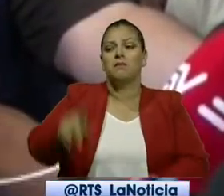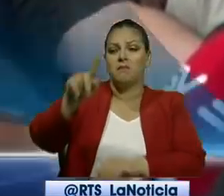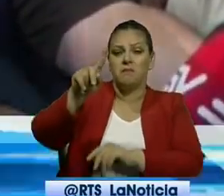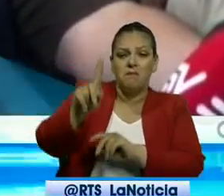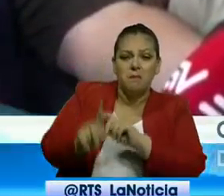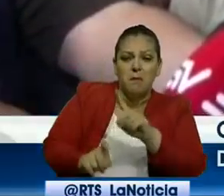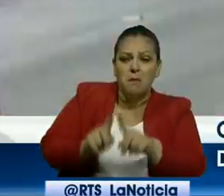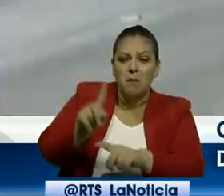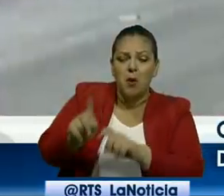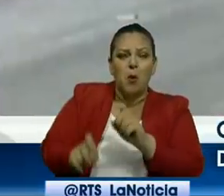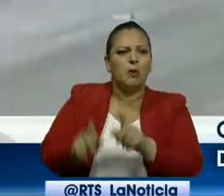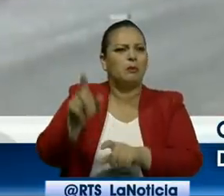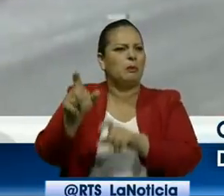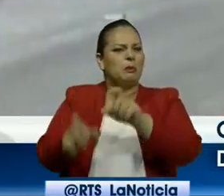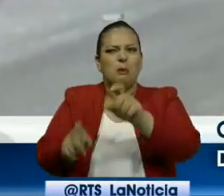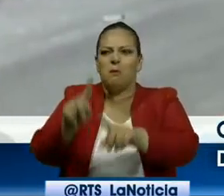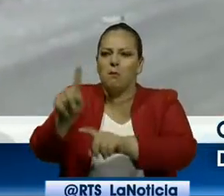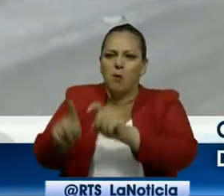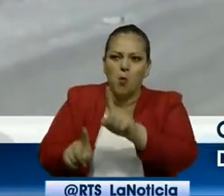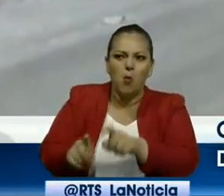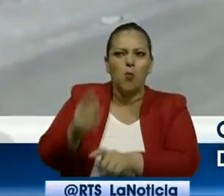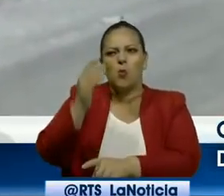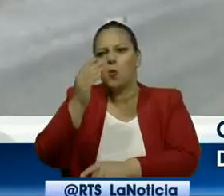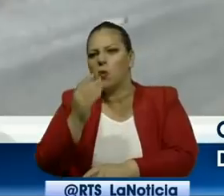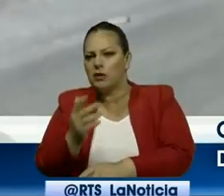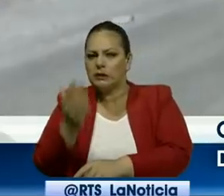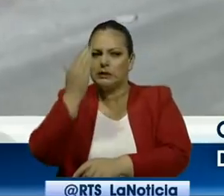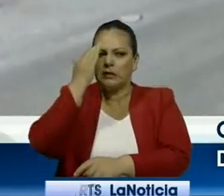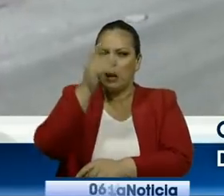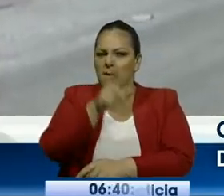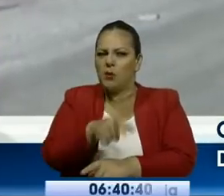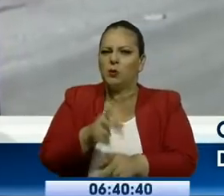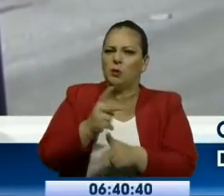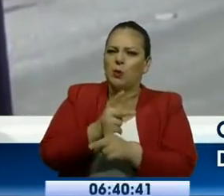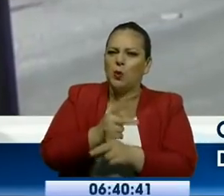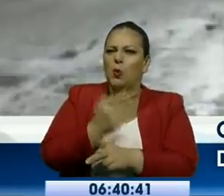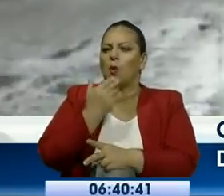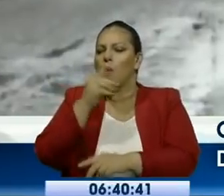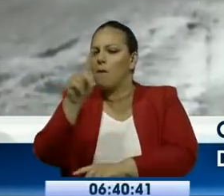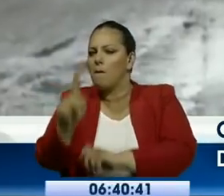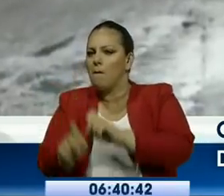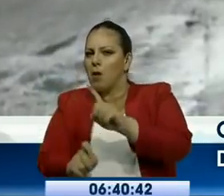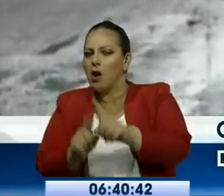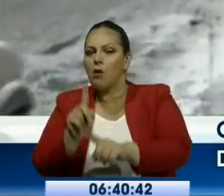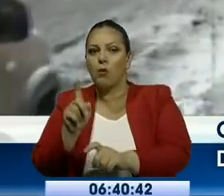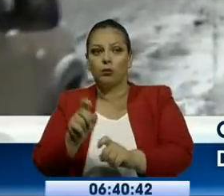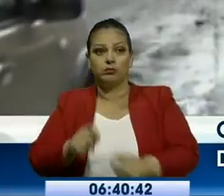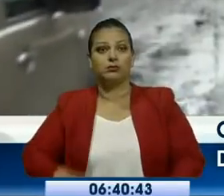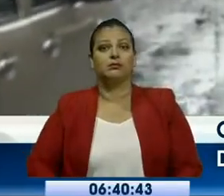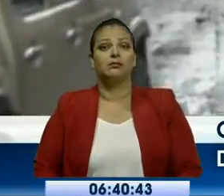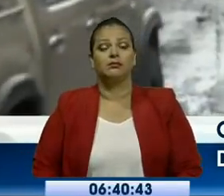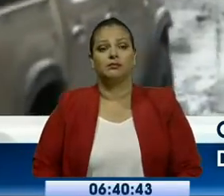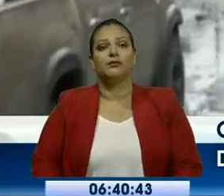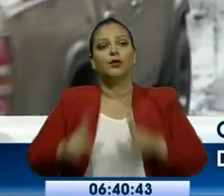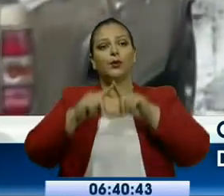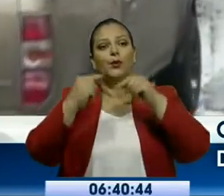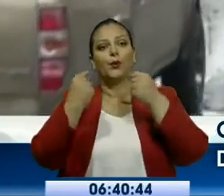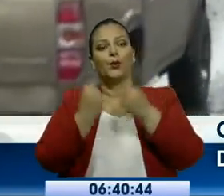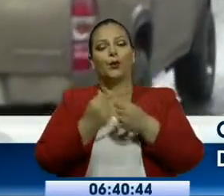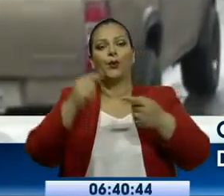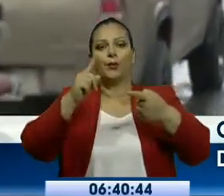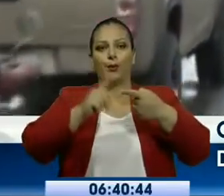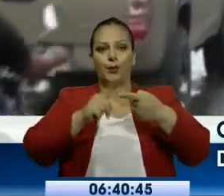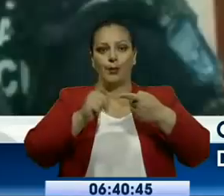fuentes tecnológicas. El trabajo interagencial de las unidades de inteligencia de la policía, con el apoyo táctico del GEMA y en coordinación